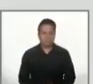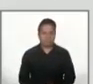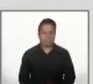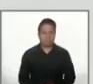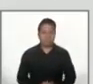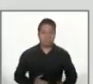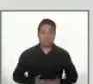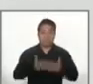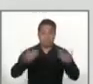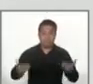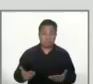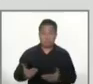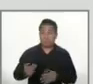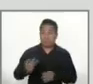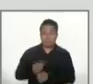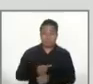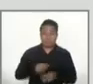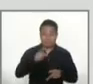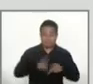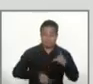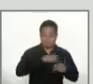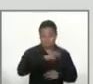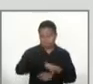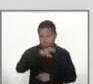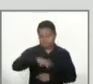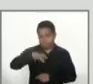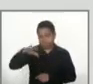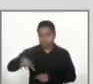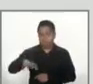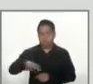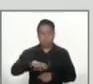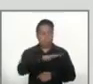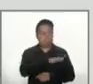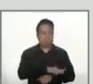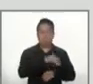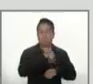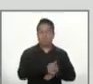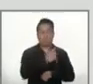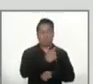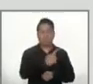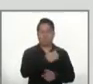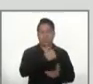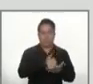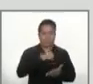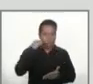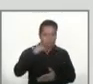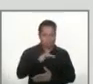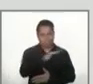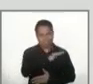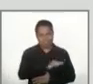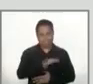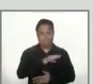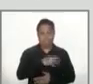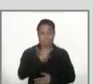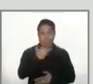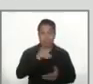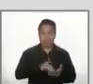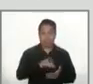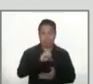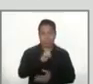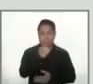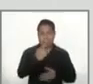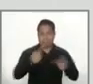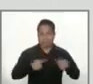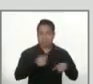Con respecto al panorama jurisdiccional, Jurisdicción Sanitaria número 1, Valles Centrales,